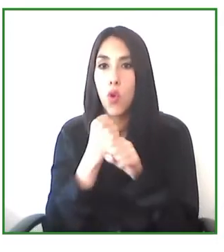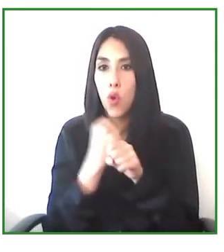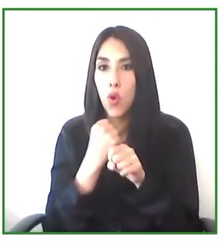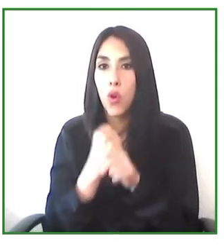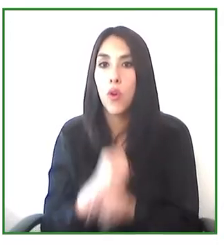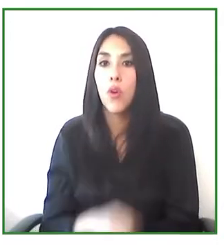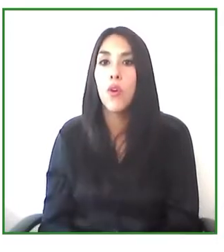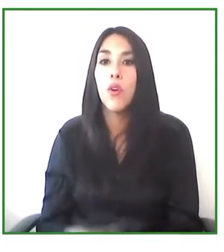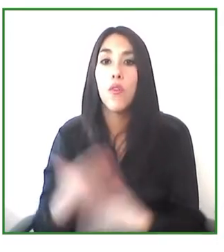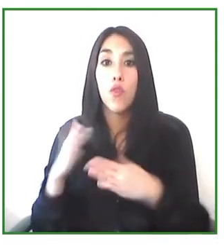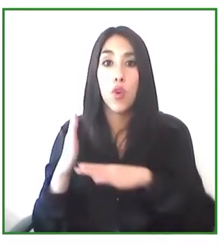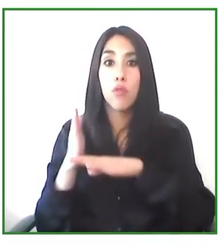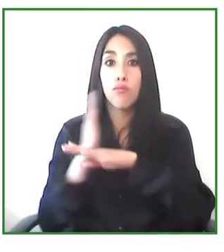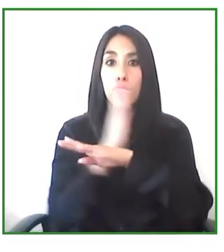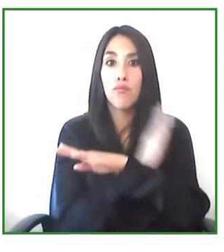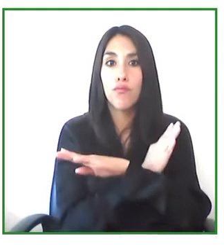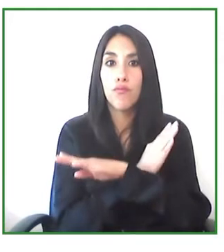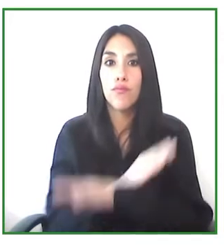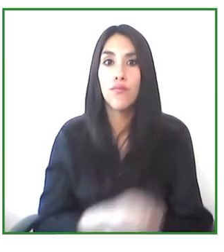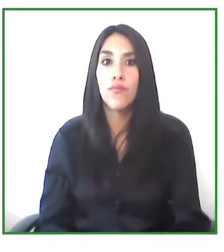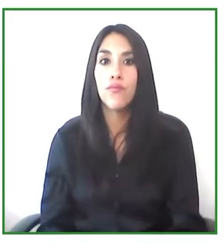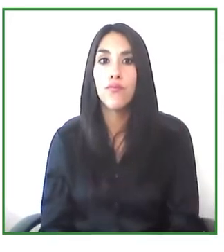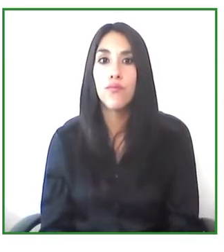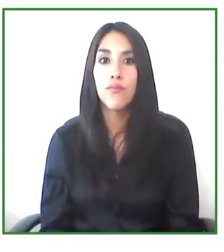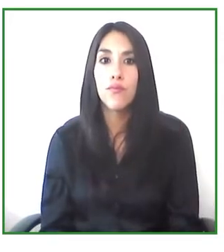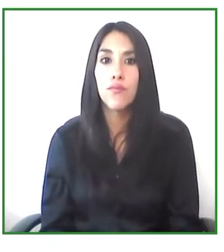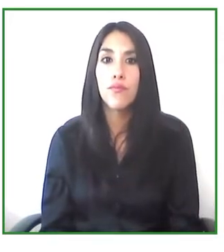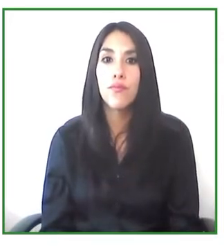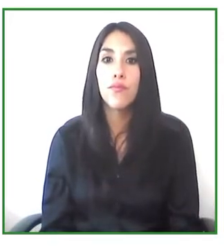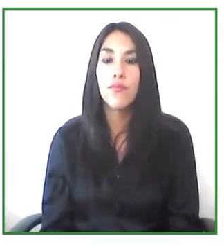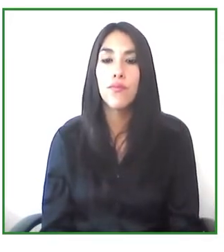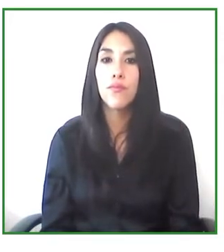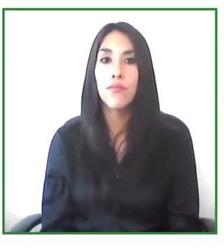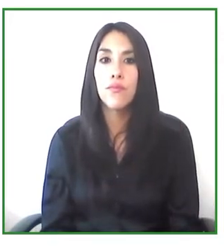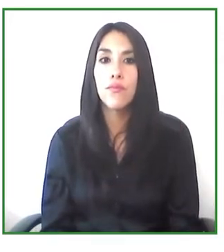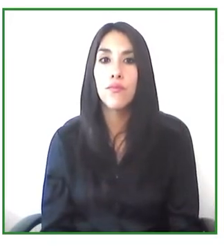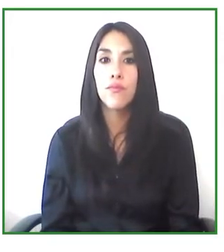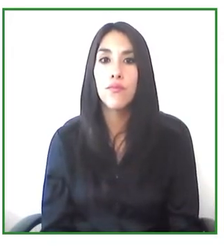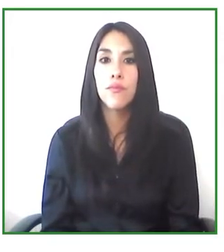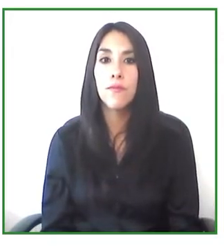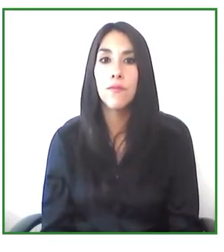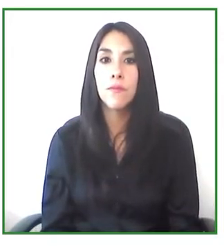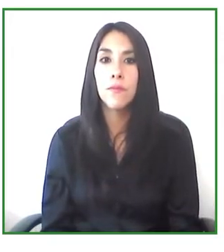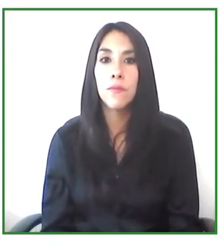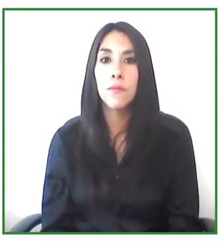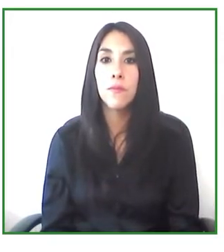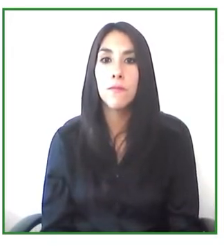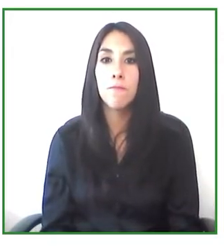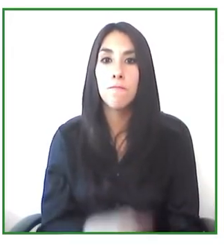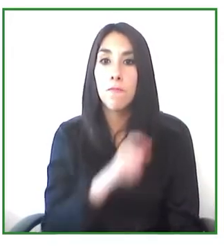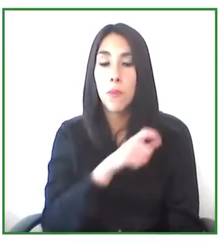también, de usuarios que podamos capacitar, el 75% de ellos debe